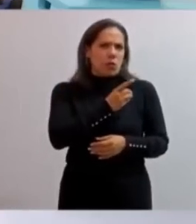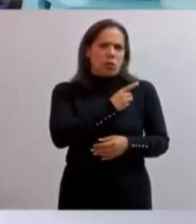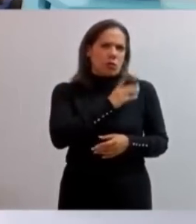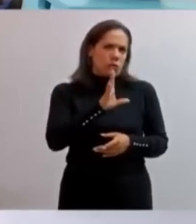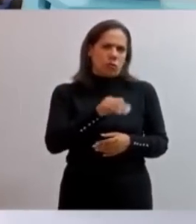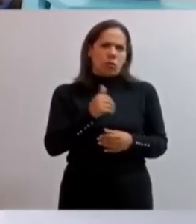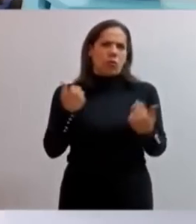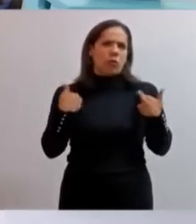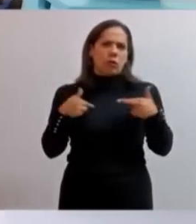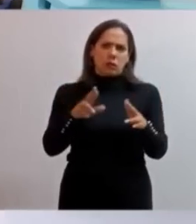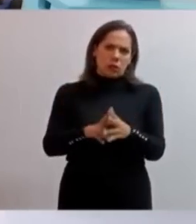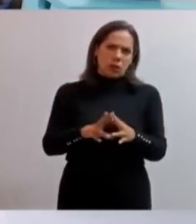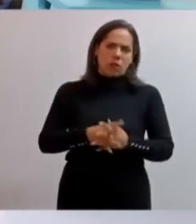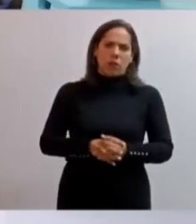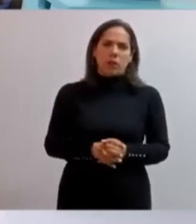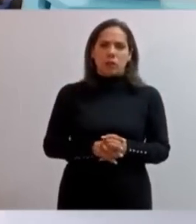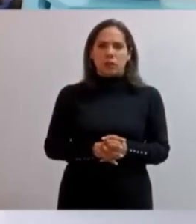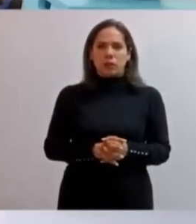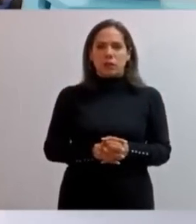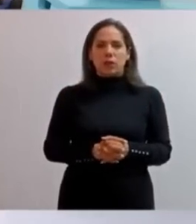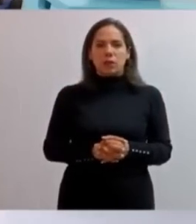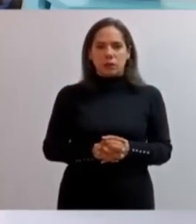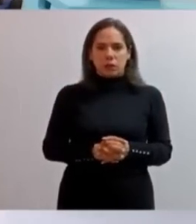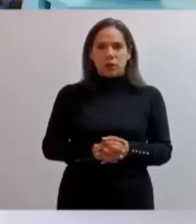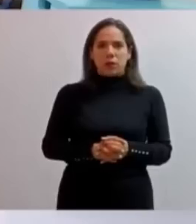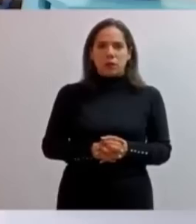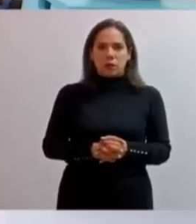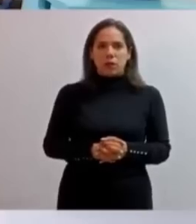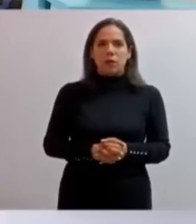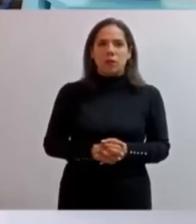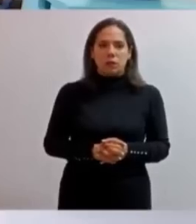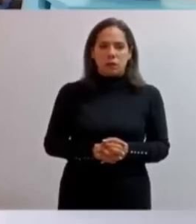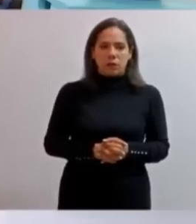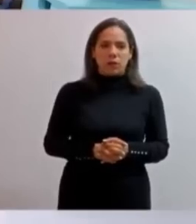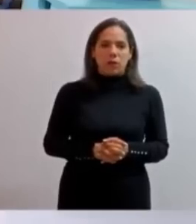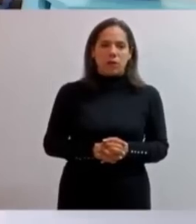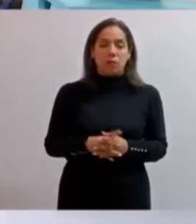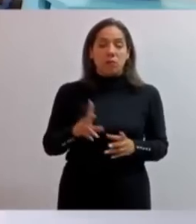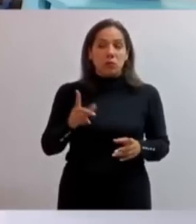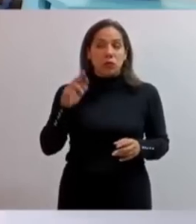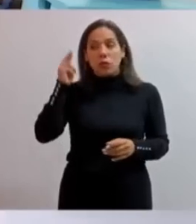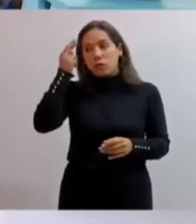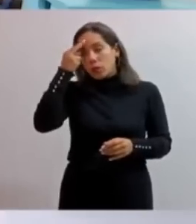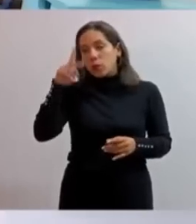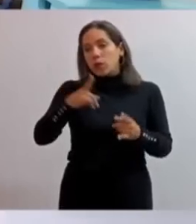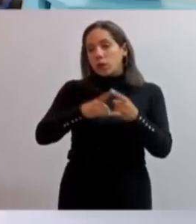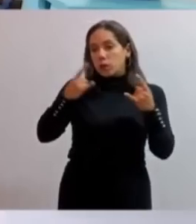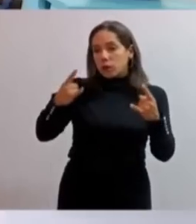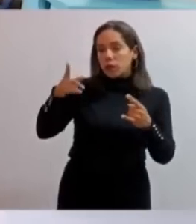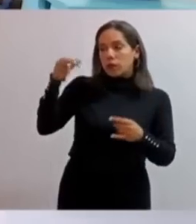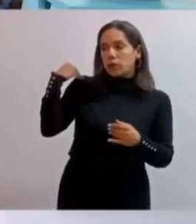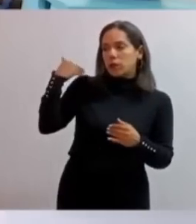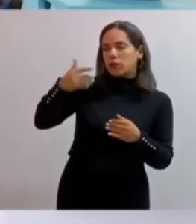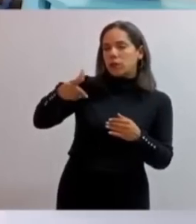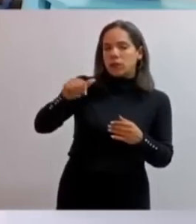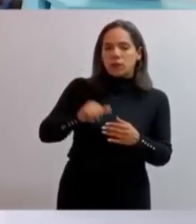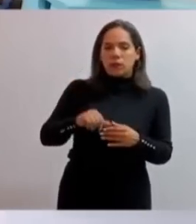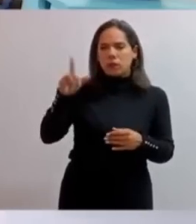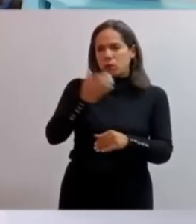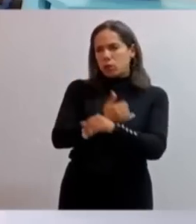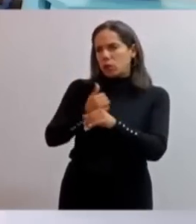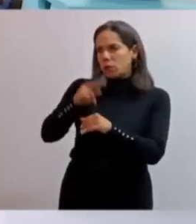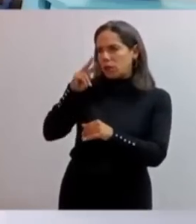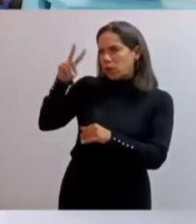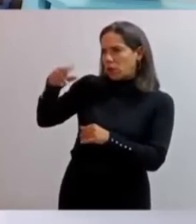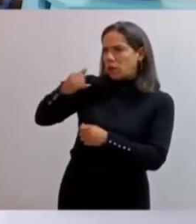primer año de trabajo, que pasó por ahí un compañero, me vio por las ventanas, no me dijo nada, pero